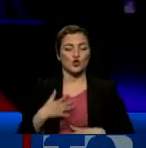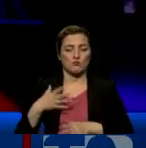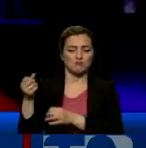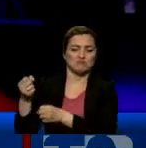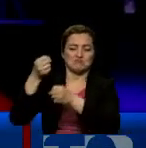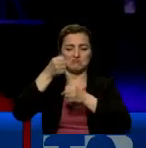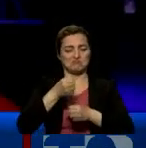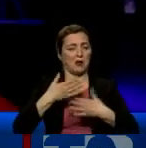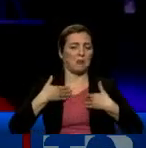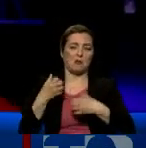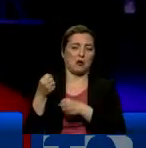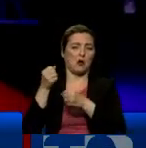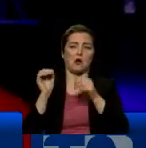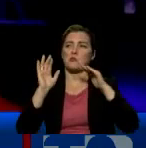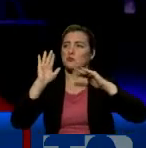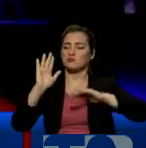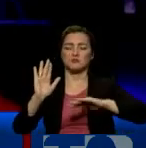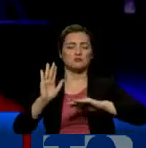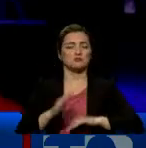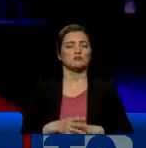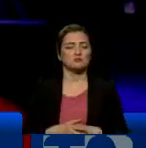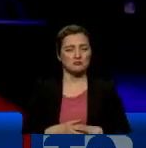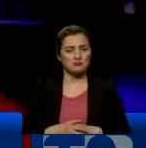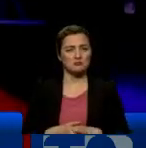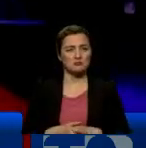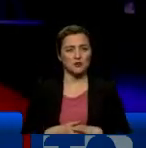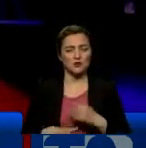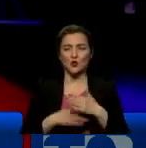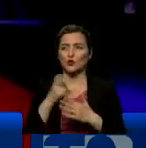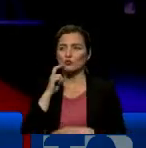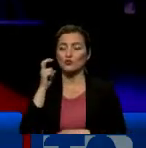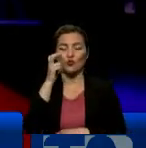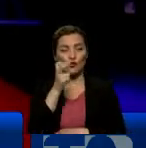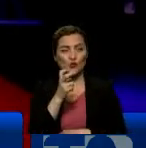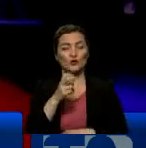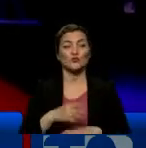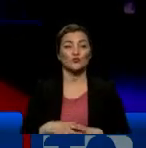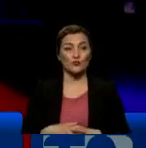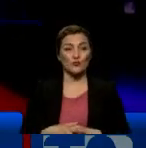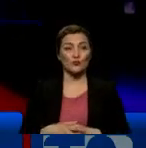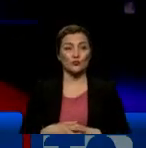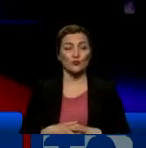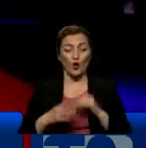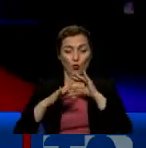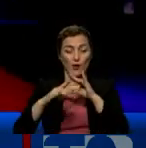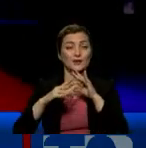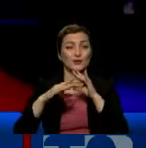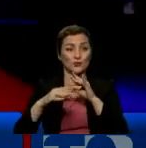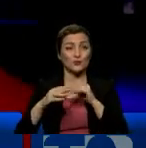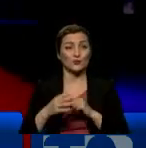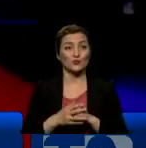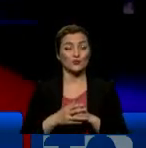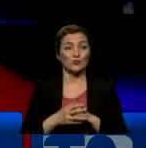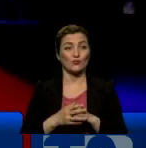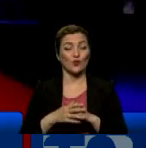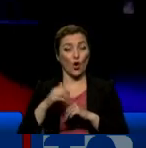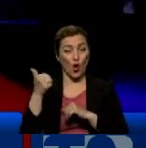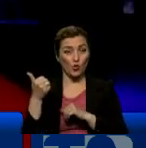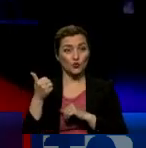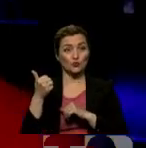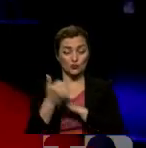para todos los compromisos y para que vean todos los turistas, tanto guarandeños,